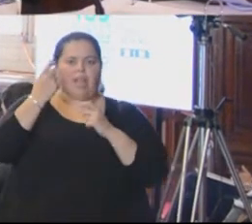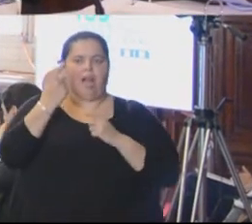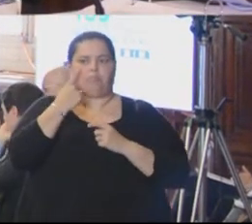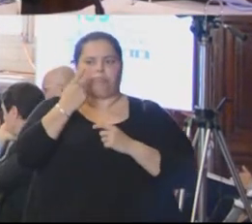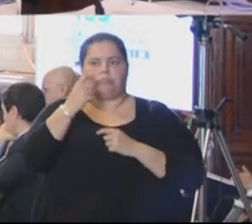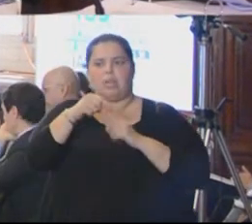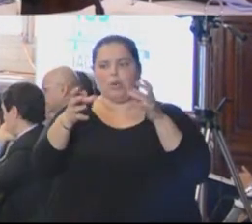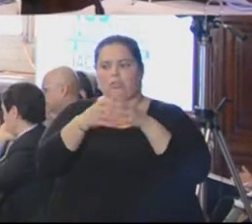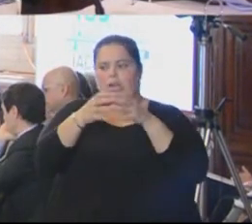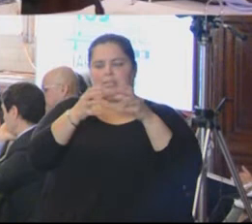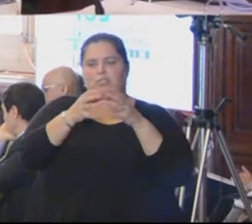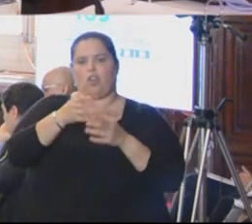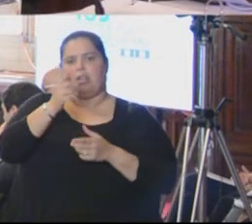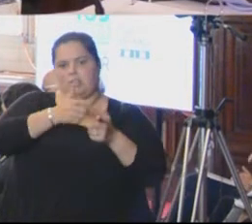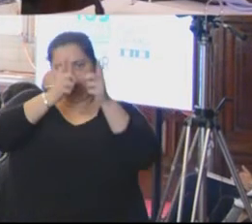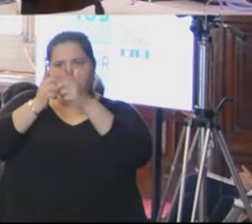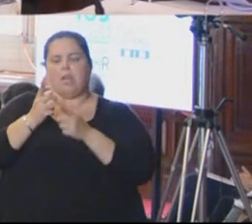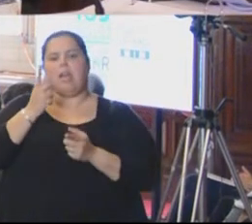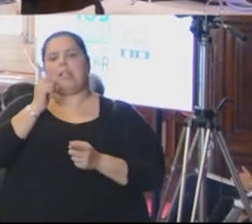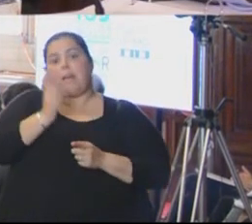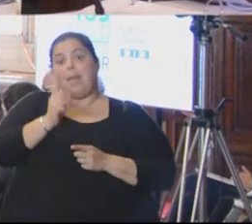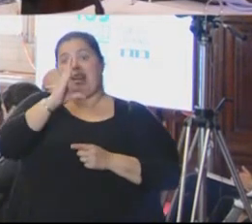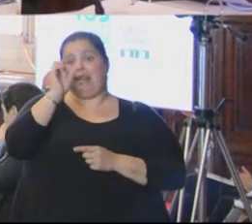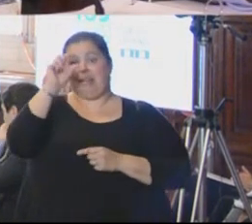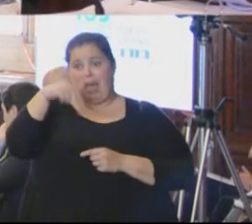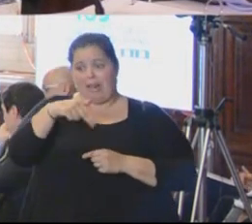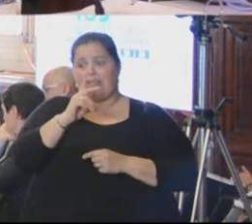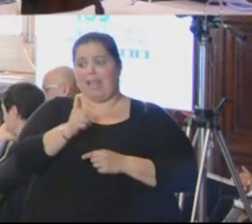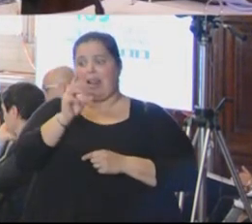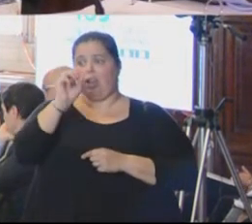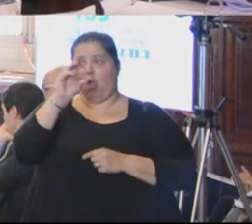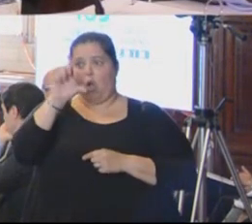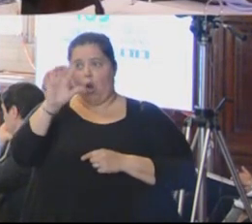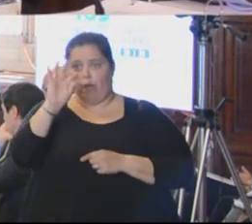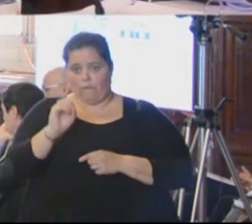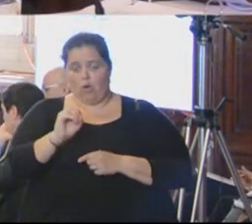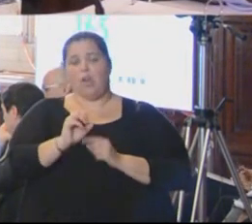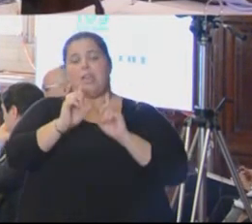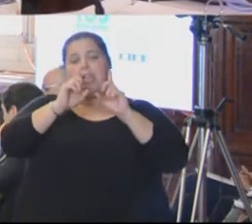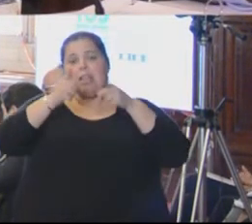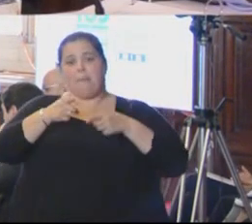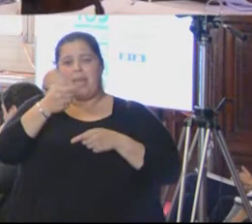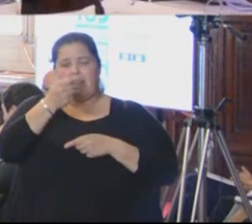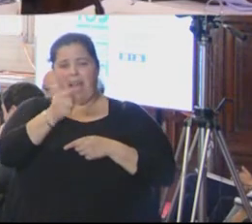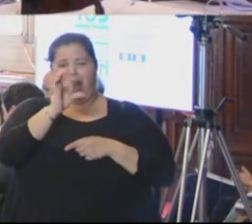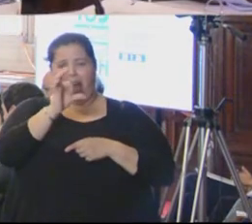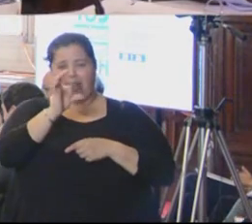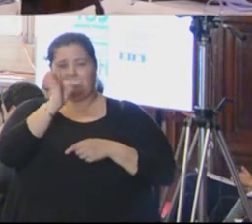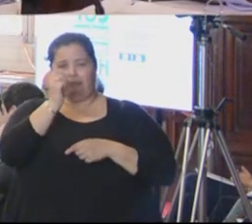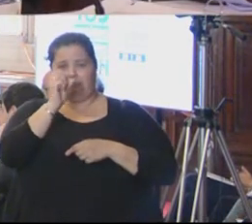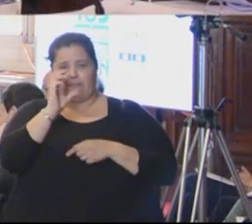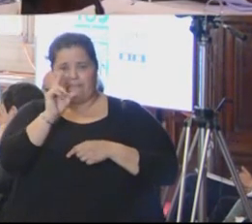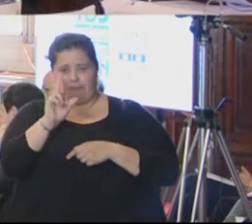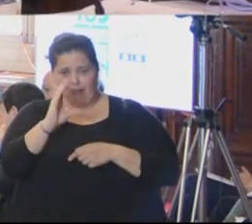se han identificado posible autoridad del Clan del Golfo. En otro 9% a disidencias FARC y en el 5% a miembros de la fuerza